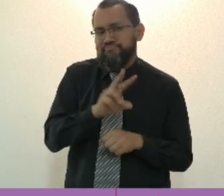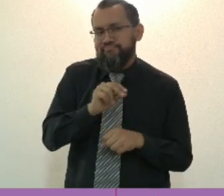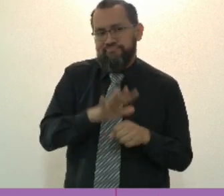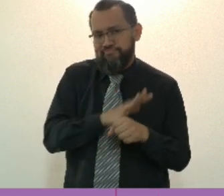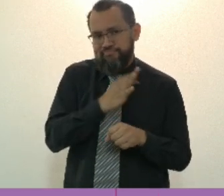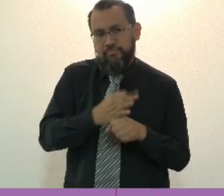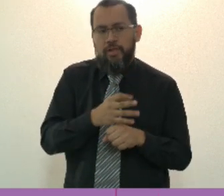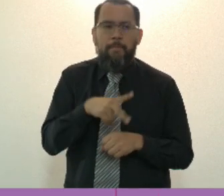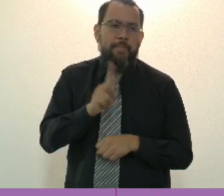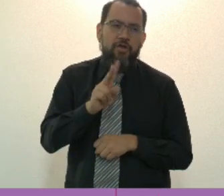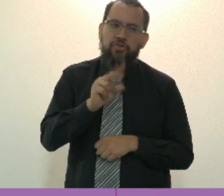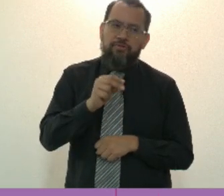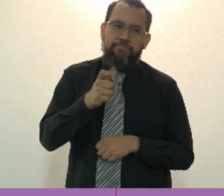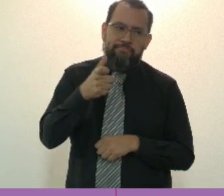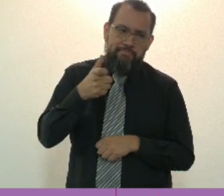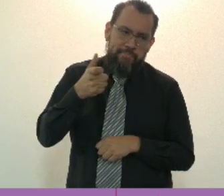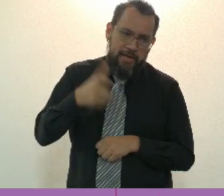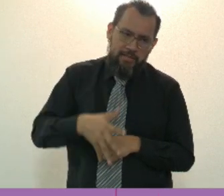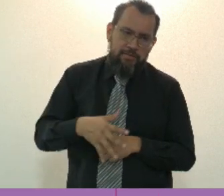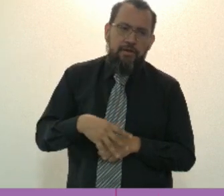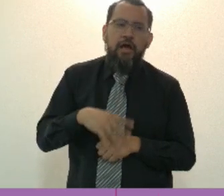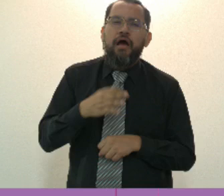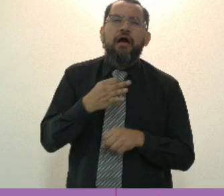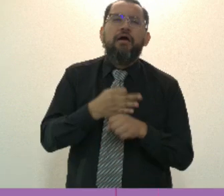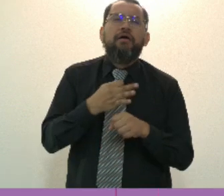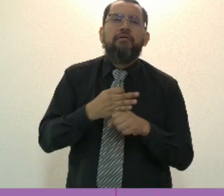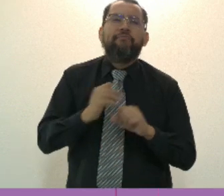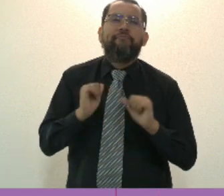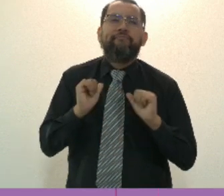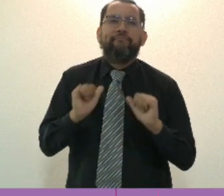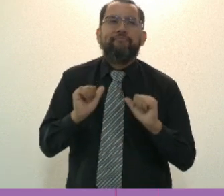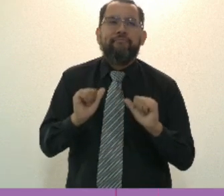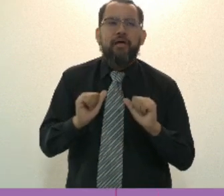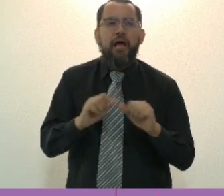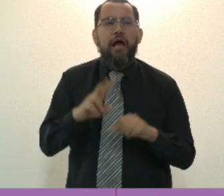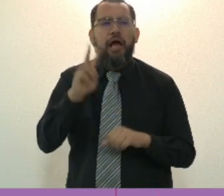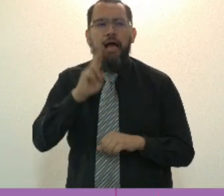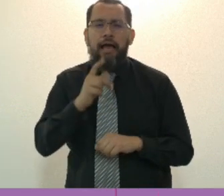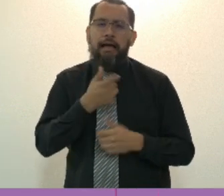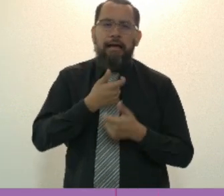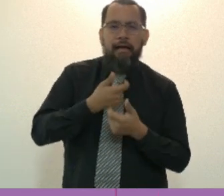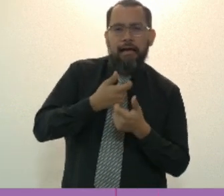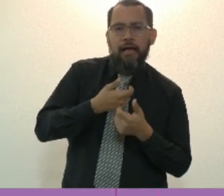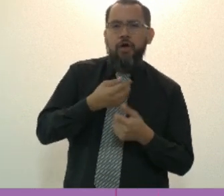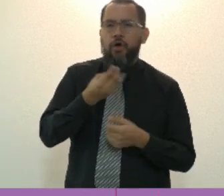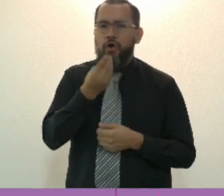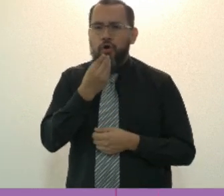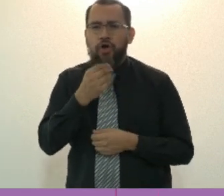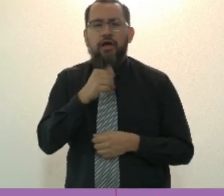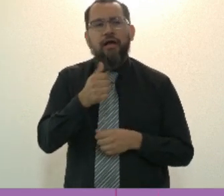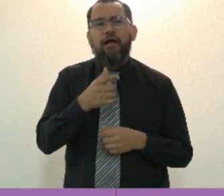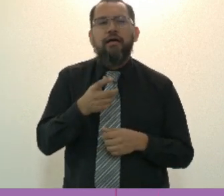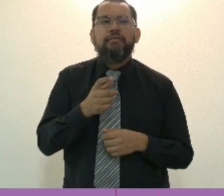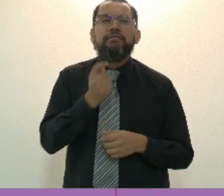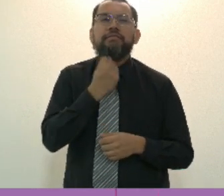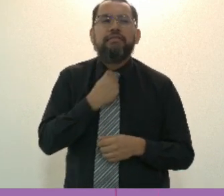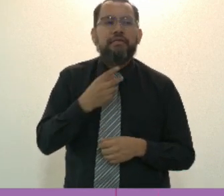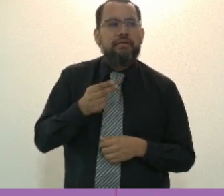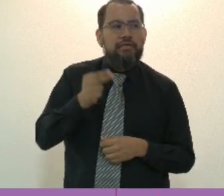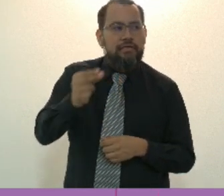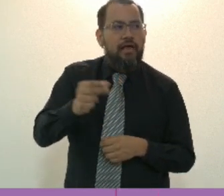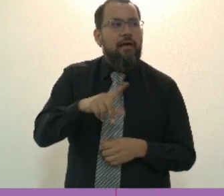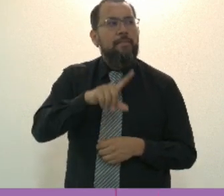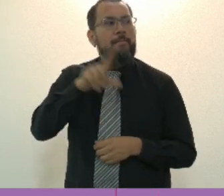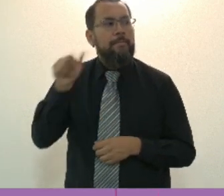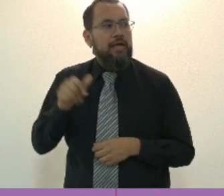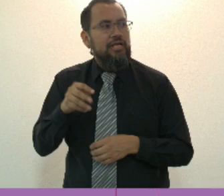barato. Lo que libras aquí a lo mejor con una buena comidita con chistes y un litrito de tequila, en el tribunal no te